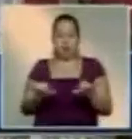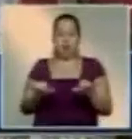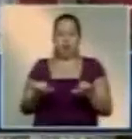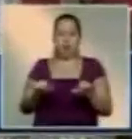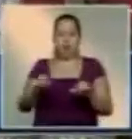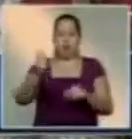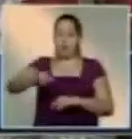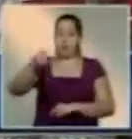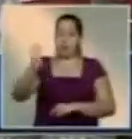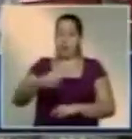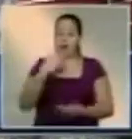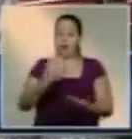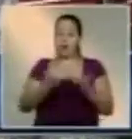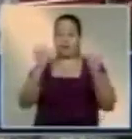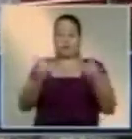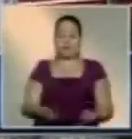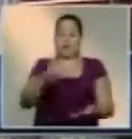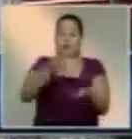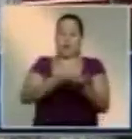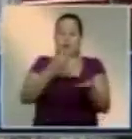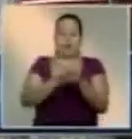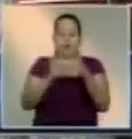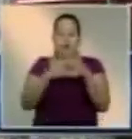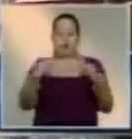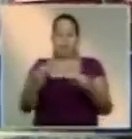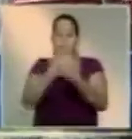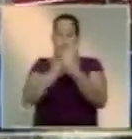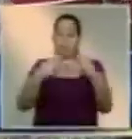Justicia se cumpla la sentencia de indemnización que se les